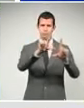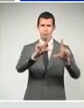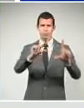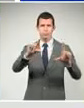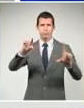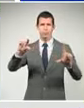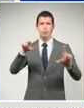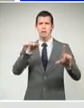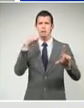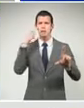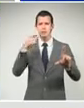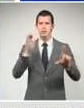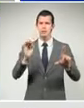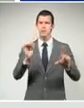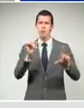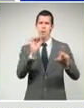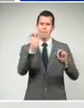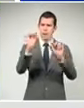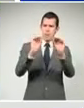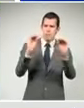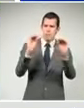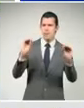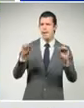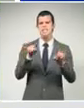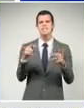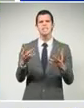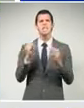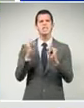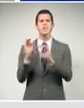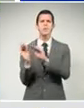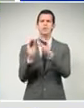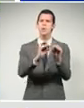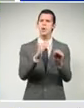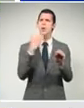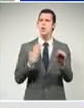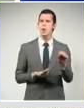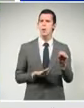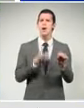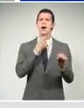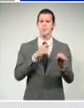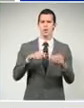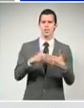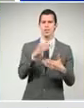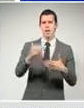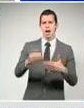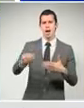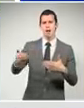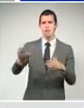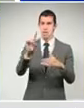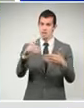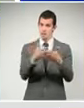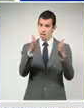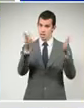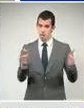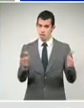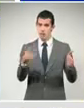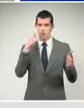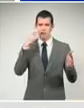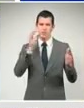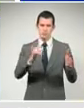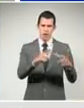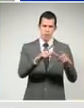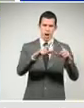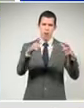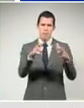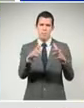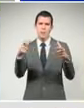se plotean los casos confirmados por cada uno de los días, donde realmente se ve el incremento